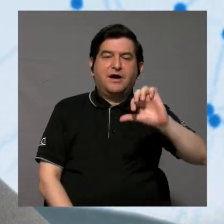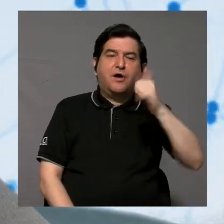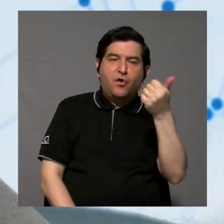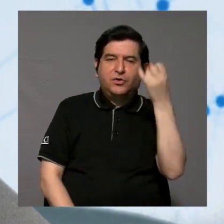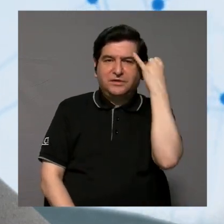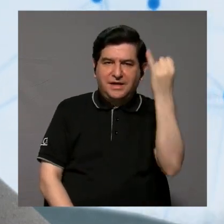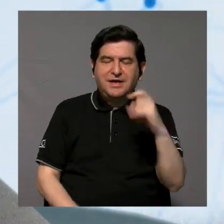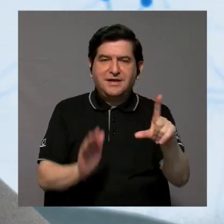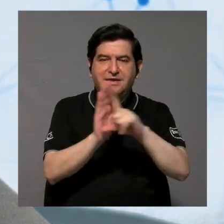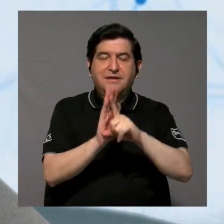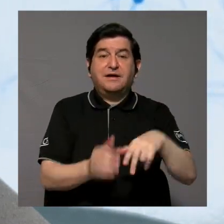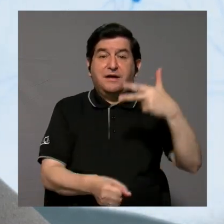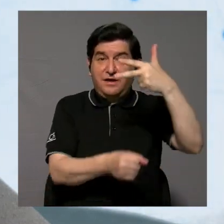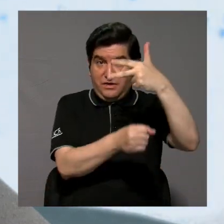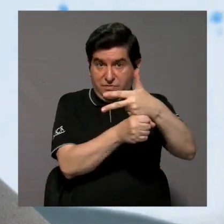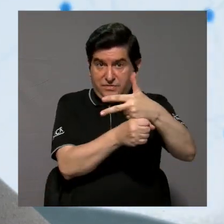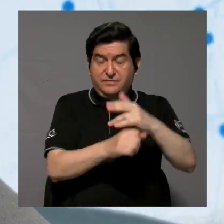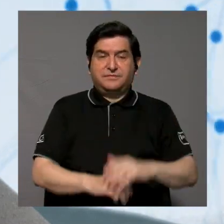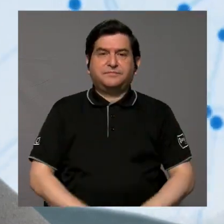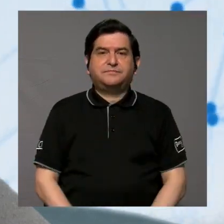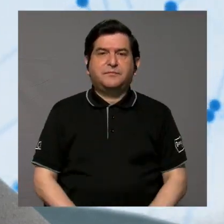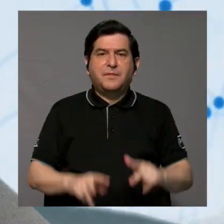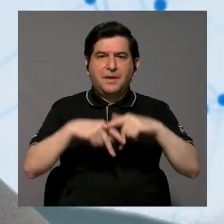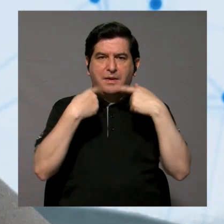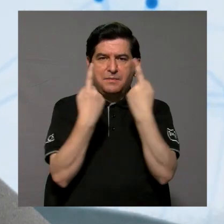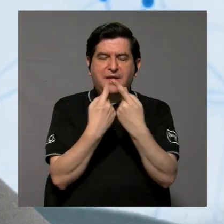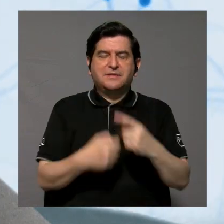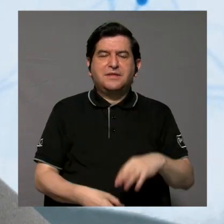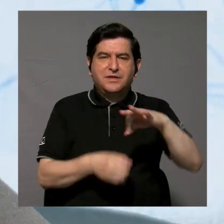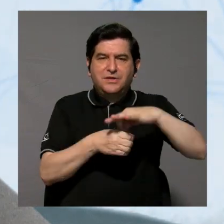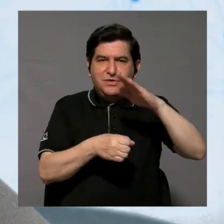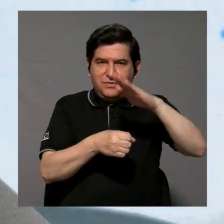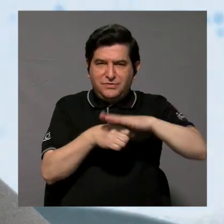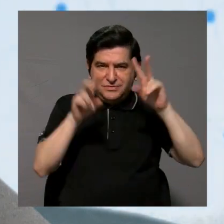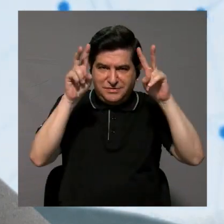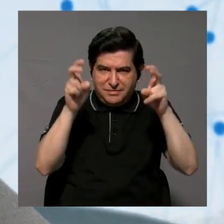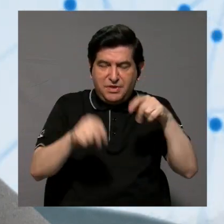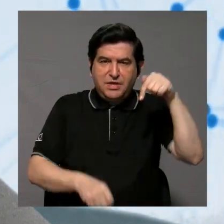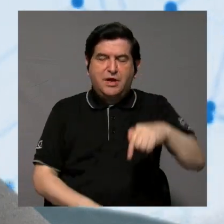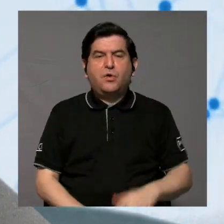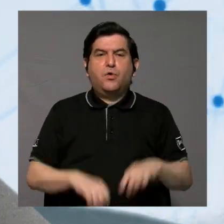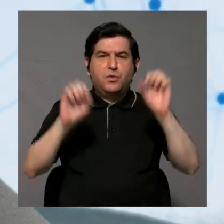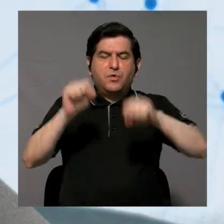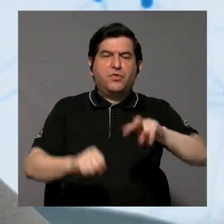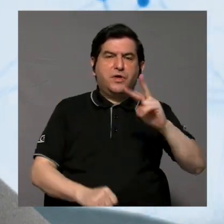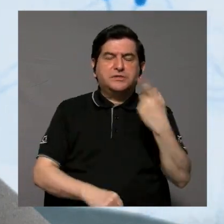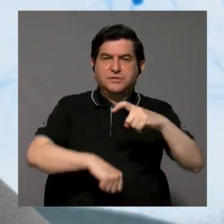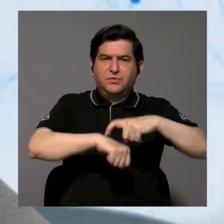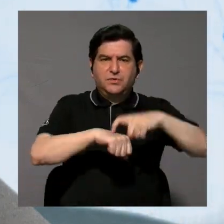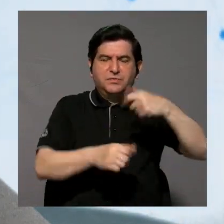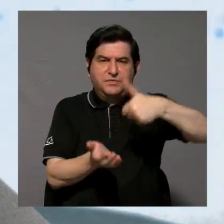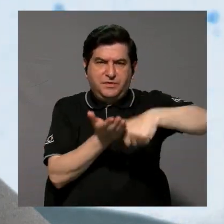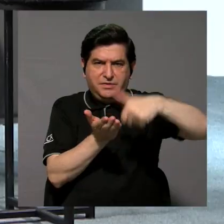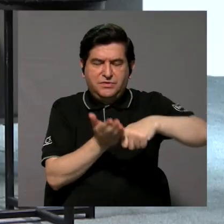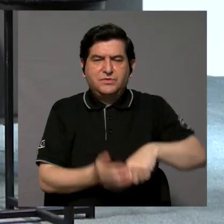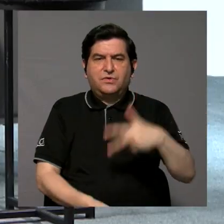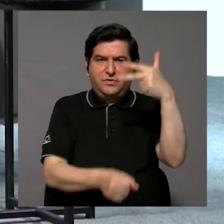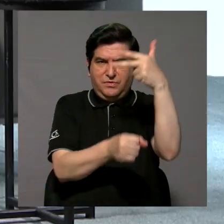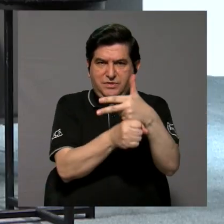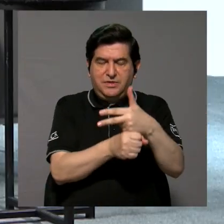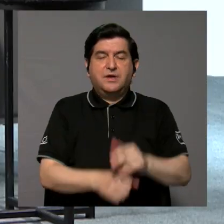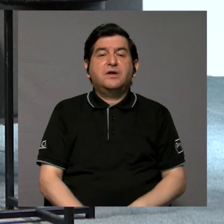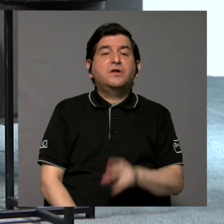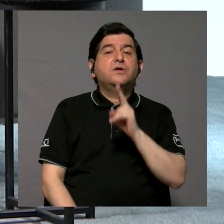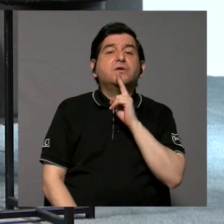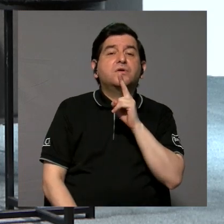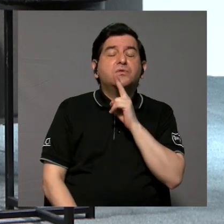ley. Después, en Guatemala tenemos el Partido Semilla, que hoy está disputando o podría disputar la segunda ronda de las elecciones en Guatemala, y en